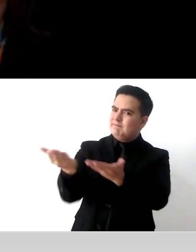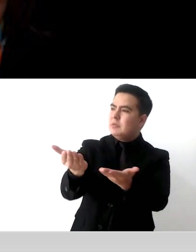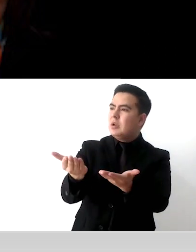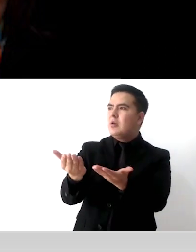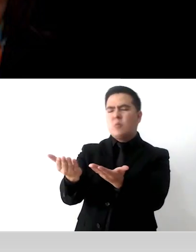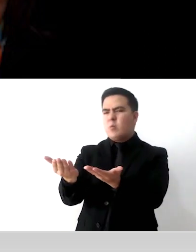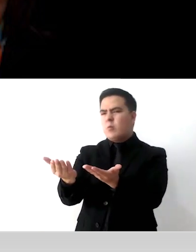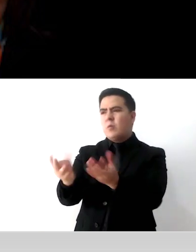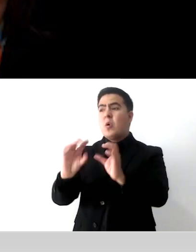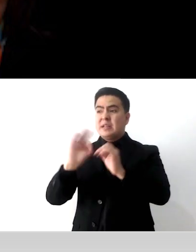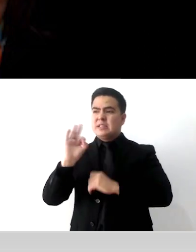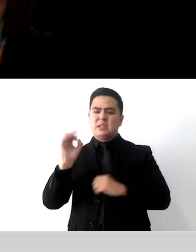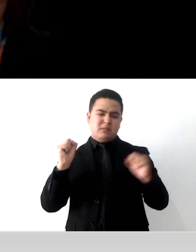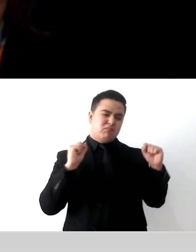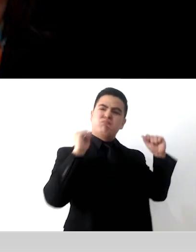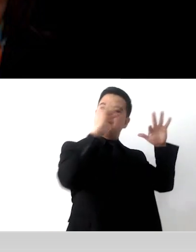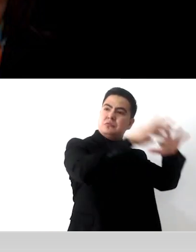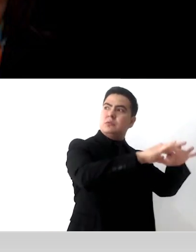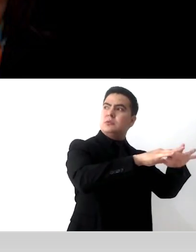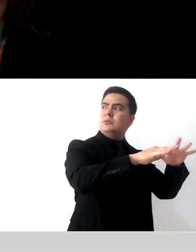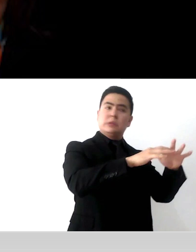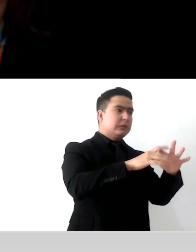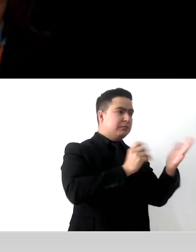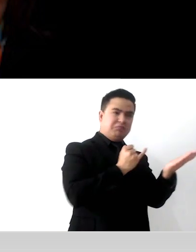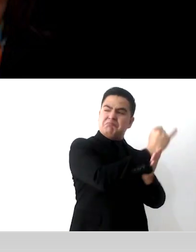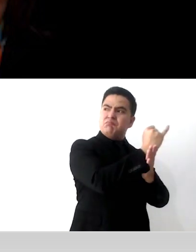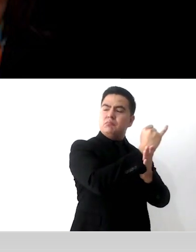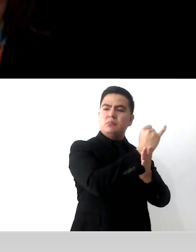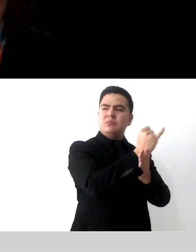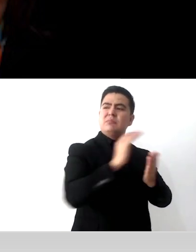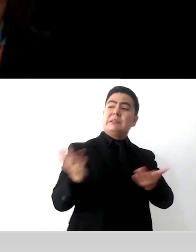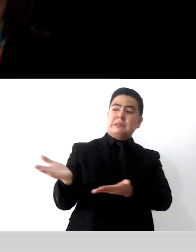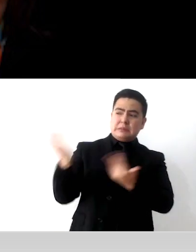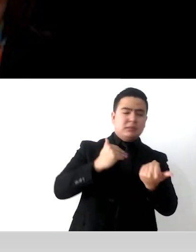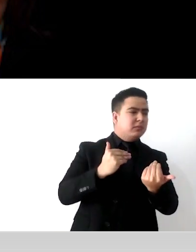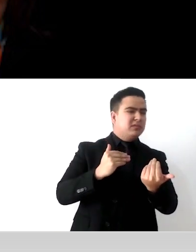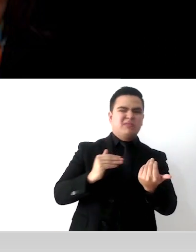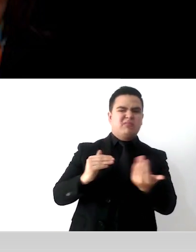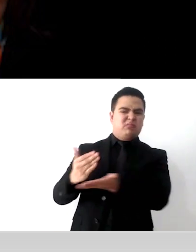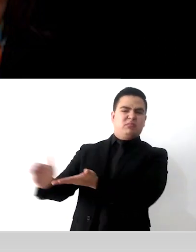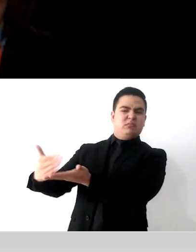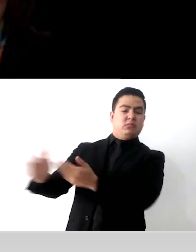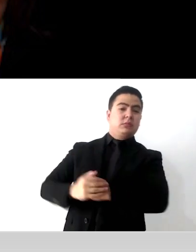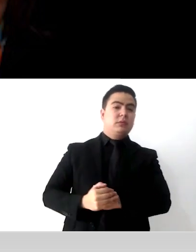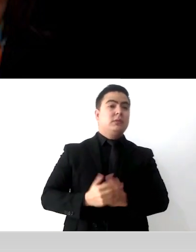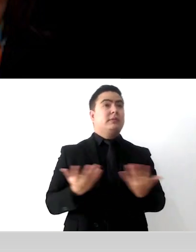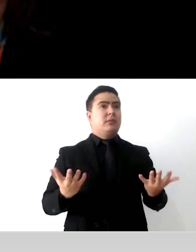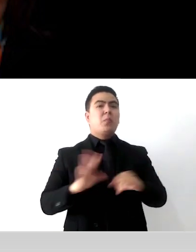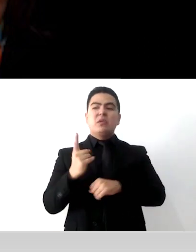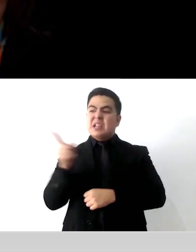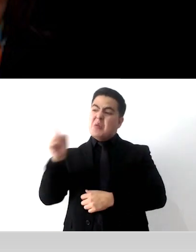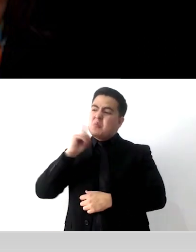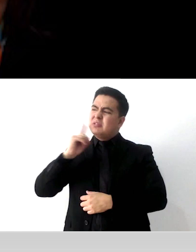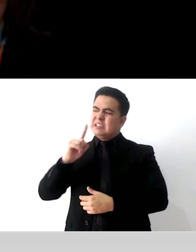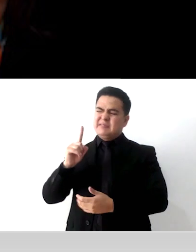o no las convocan a las sesiones de cabildo. ¿Por qué? Por ser mujeres. Y entonces lo que hay que hacer es